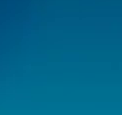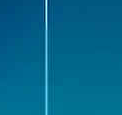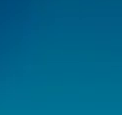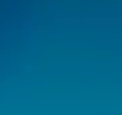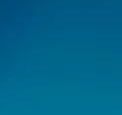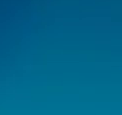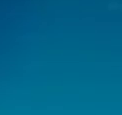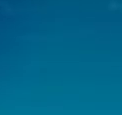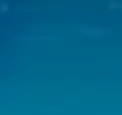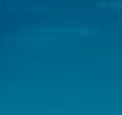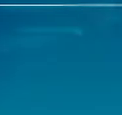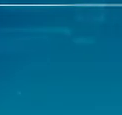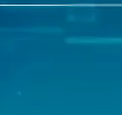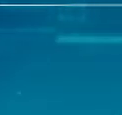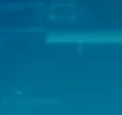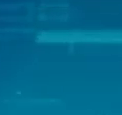2